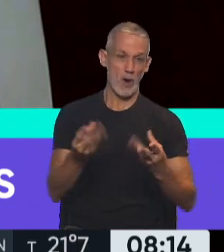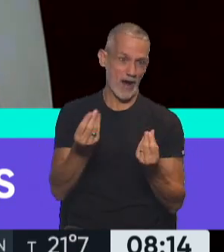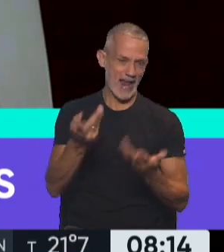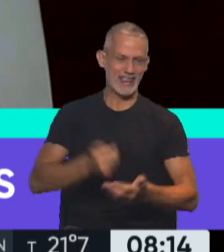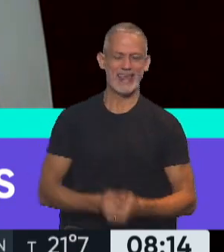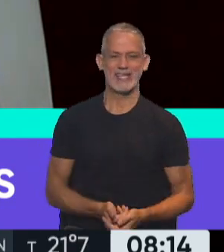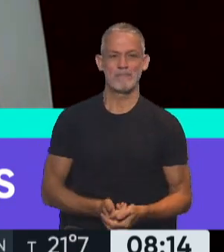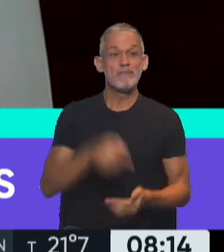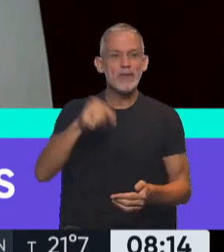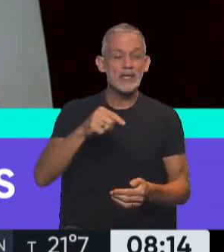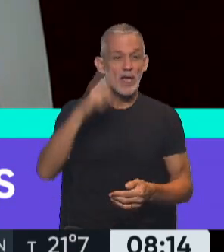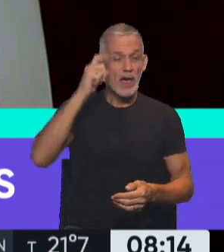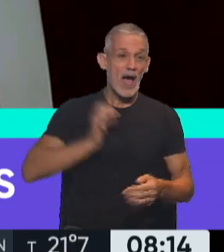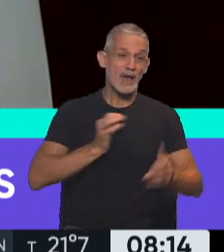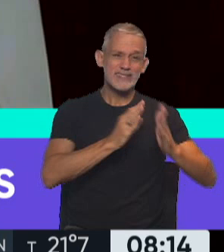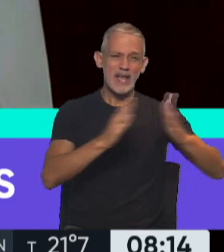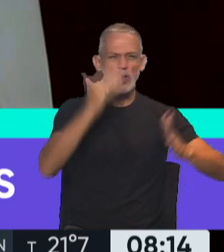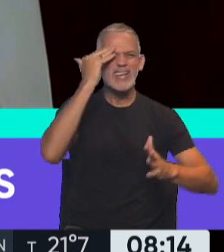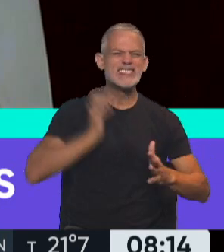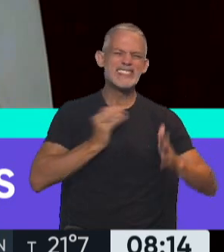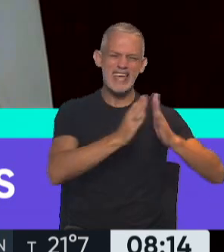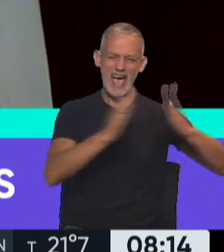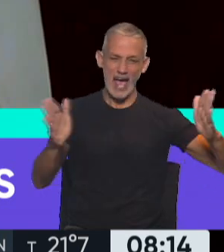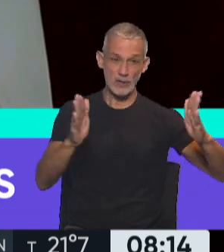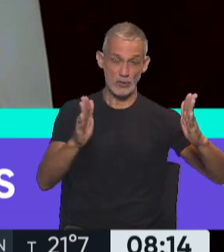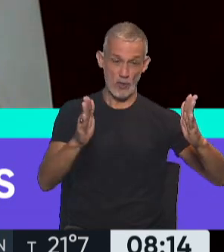Y esta década y media que comienza